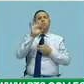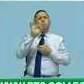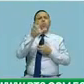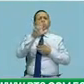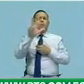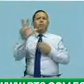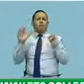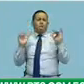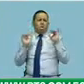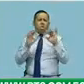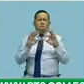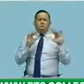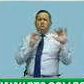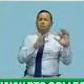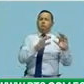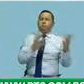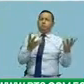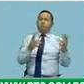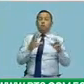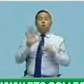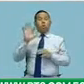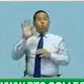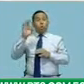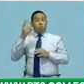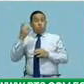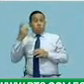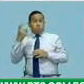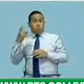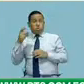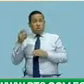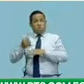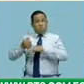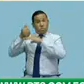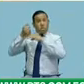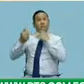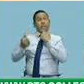las fiestas, el director del EQ911, Juan Zapata, nos comenta.